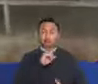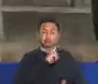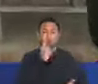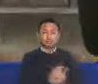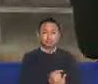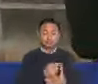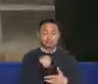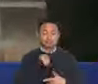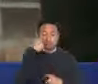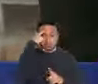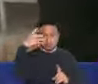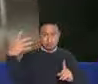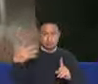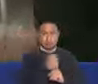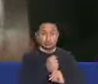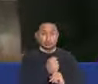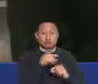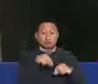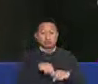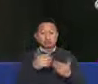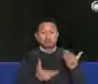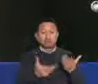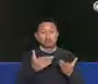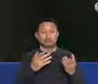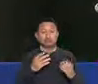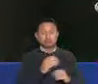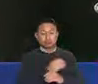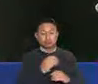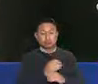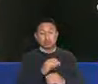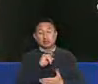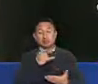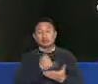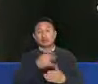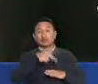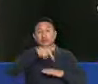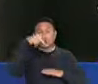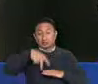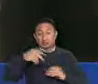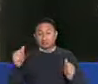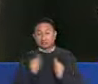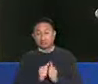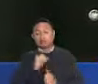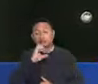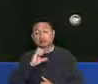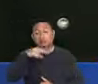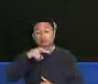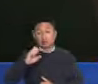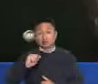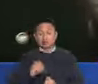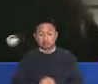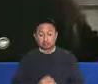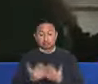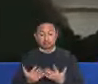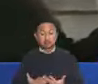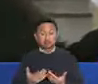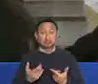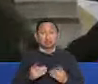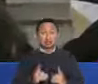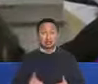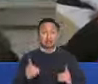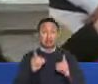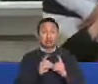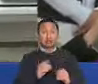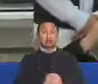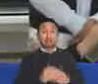meta que nos hemos propuesto del balance que hemos realizado como Junta Electoral de Pichincha y con el Consejo Nacional Electoral. Esperamos entregar